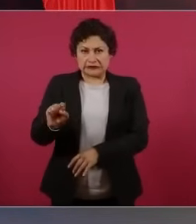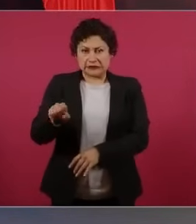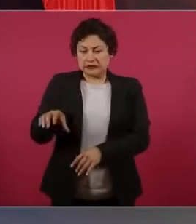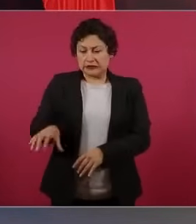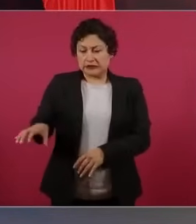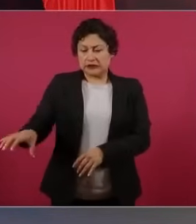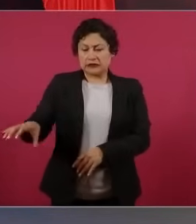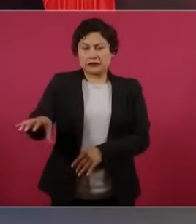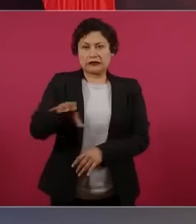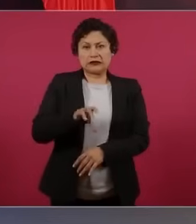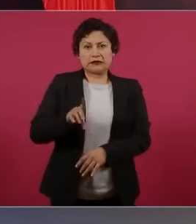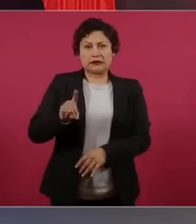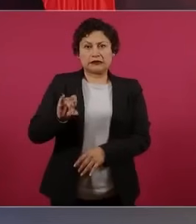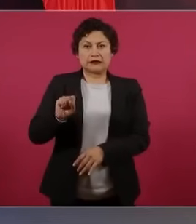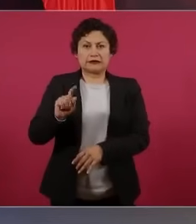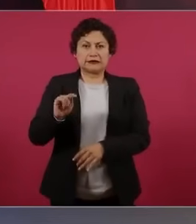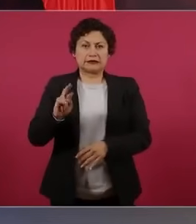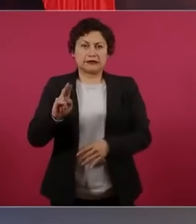¿saben como cuántos ganó